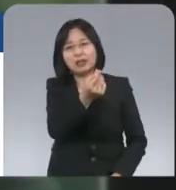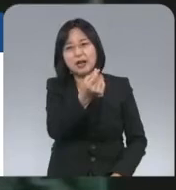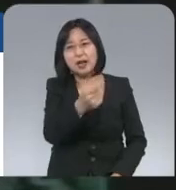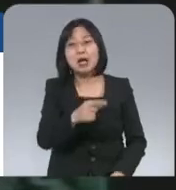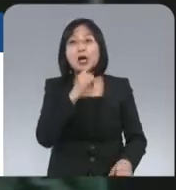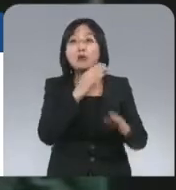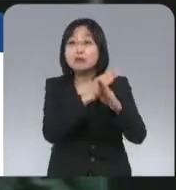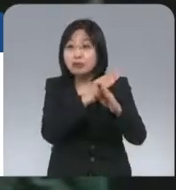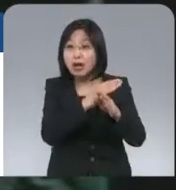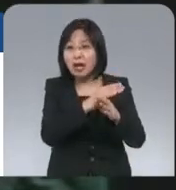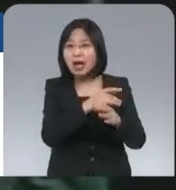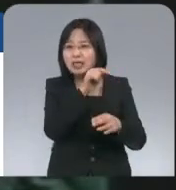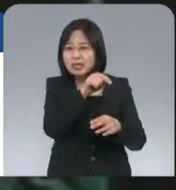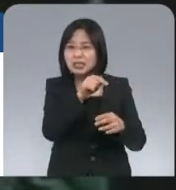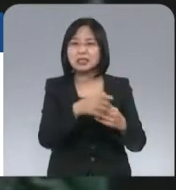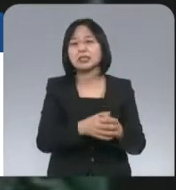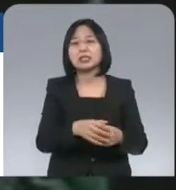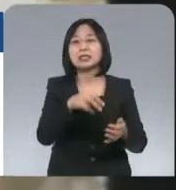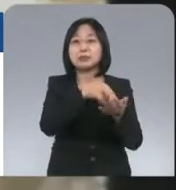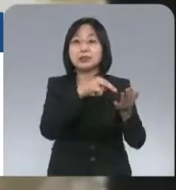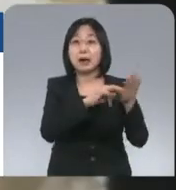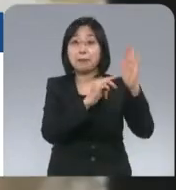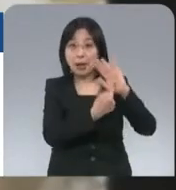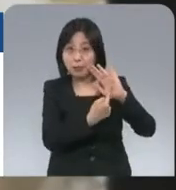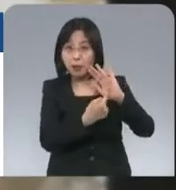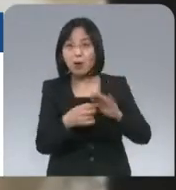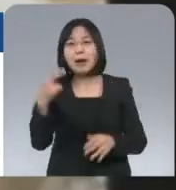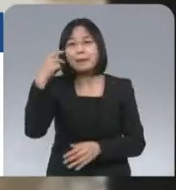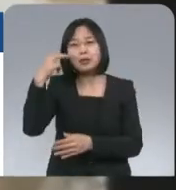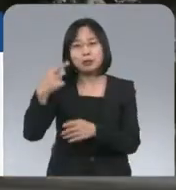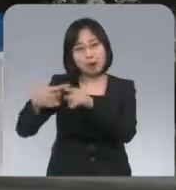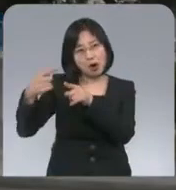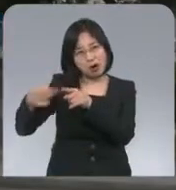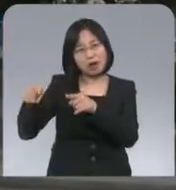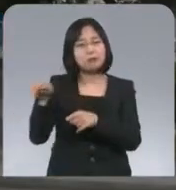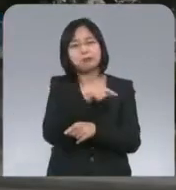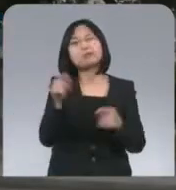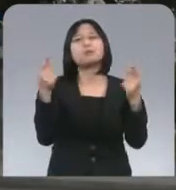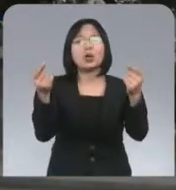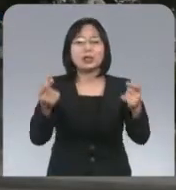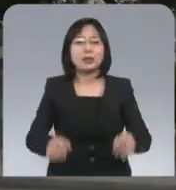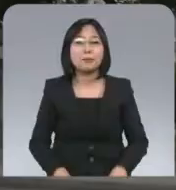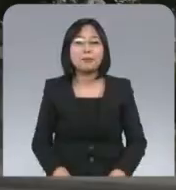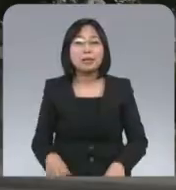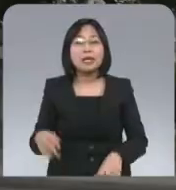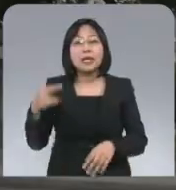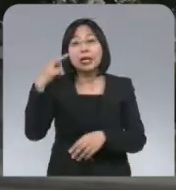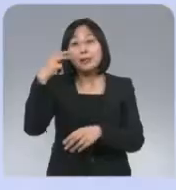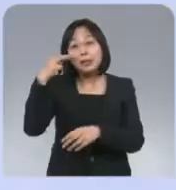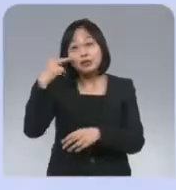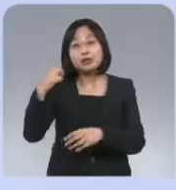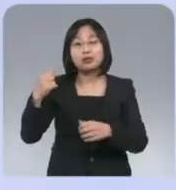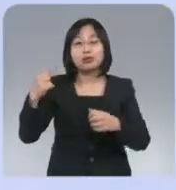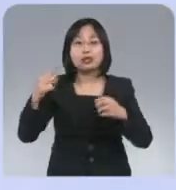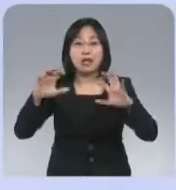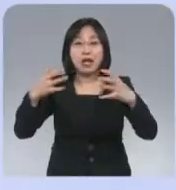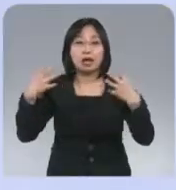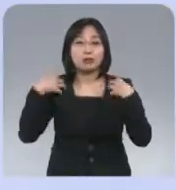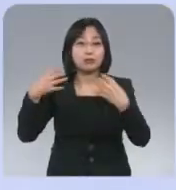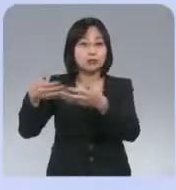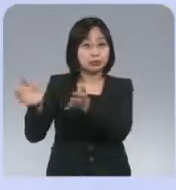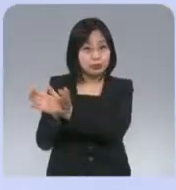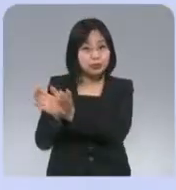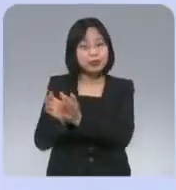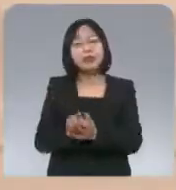norcoreano la viceportavoz declaró que el departamento de estado compartirá la información disponible y sus análisis al respecto con